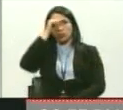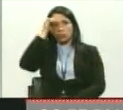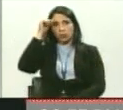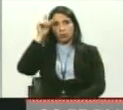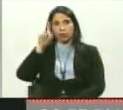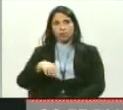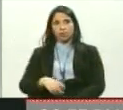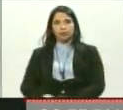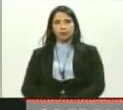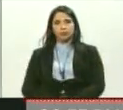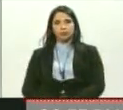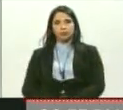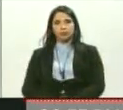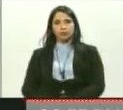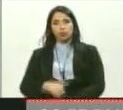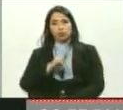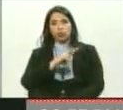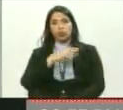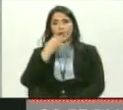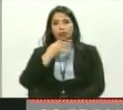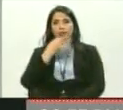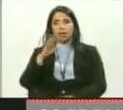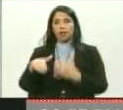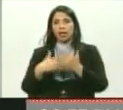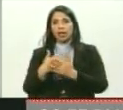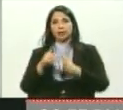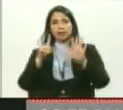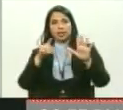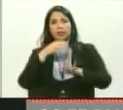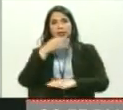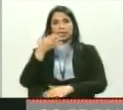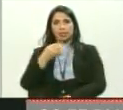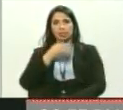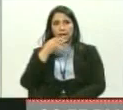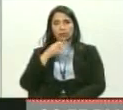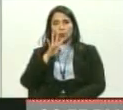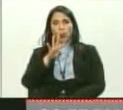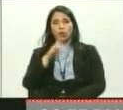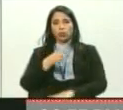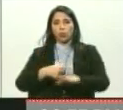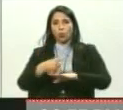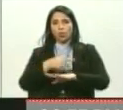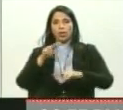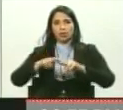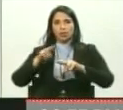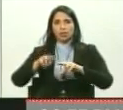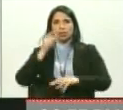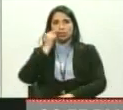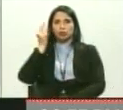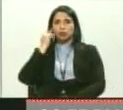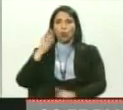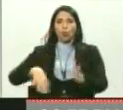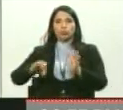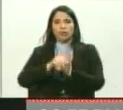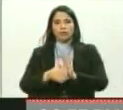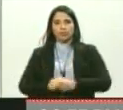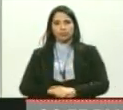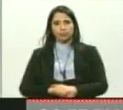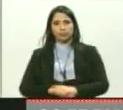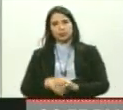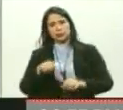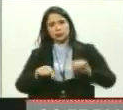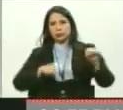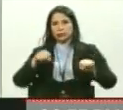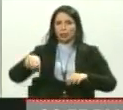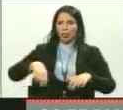también, de 2 de la tarde a 6 de la tarde, 4 horas para los niños y niñas otra vez. Salgan con su bicicleta,